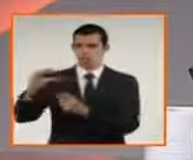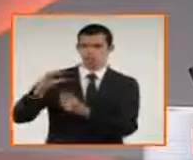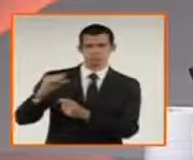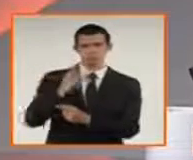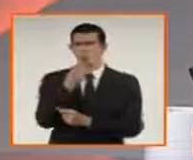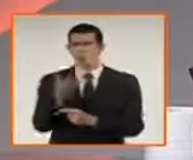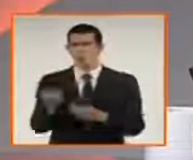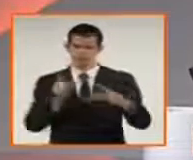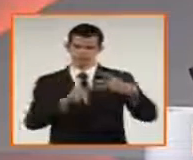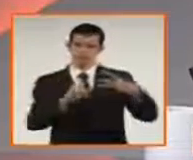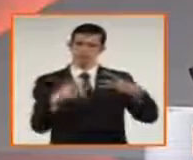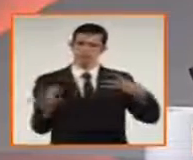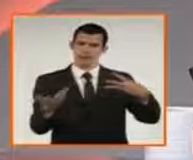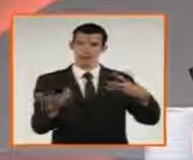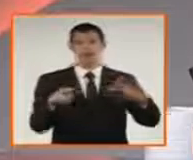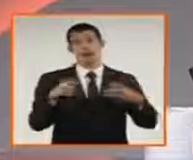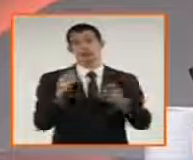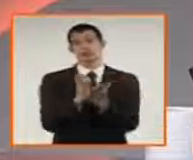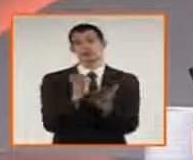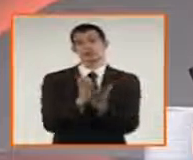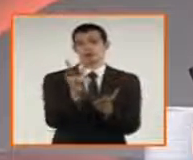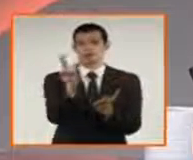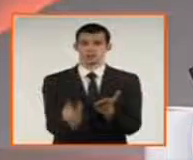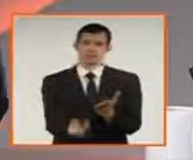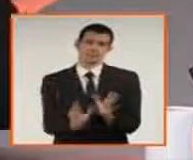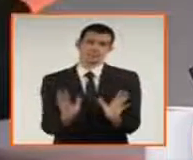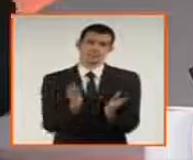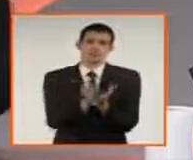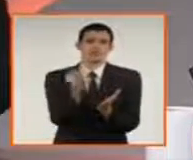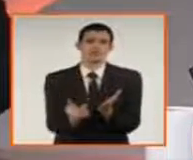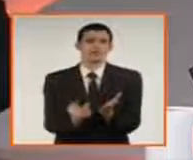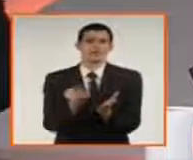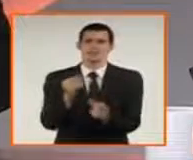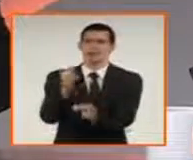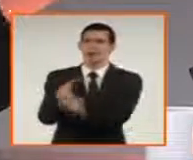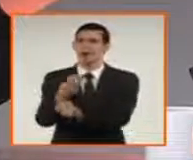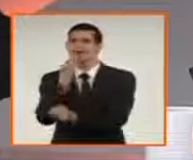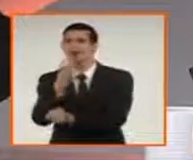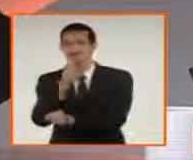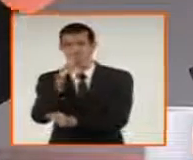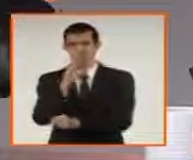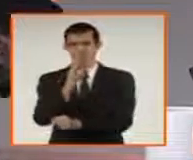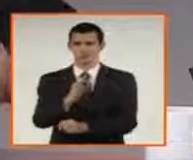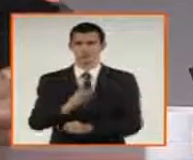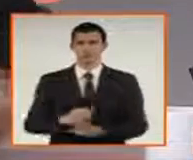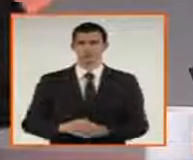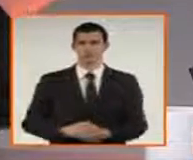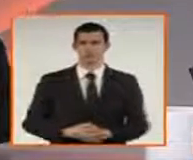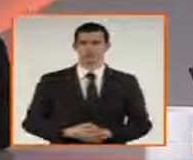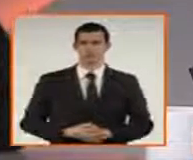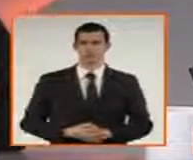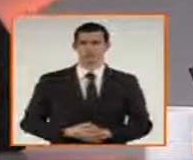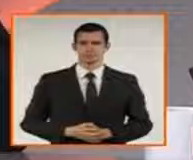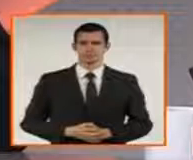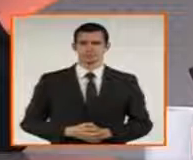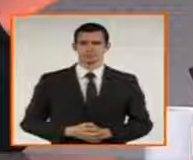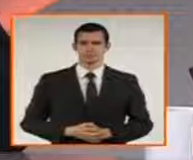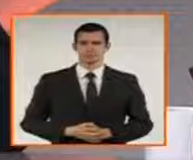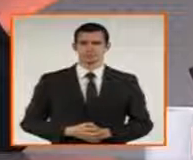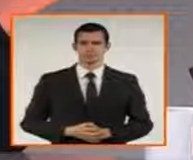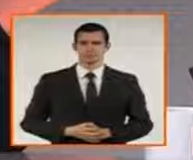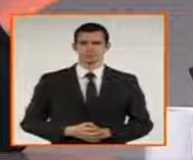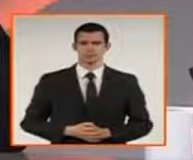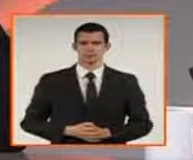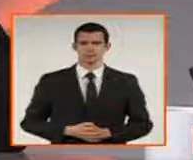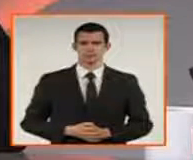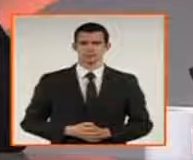de enseñanza, a lo que ya nos referimos. Ahora, hay determinadas situaciones que han provocado ese estado de